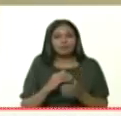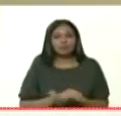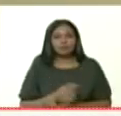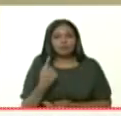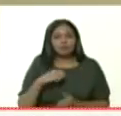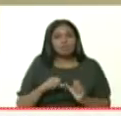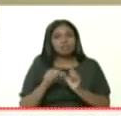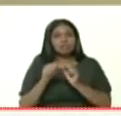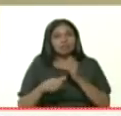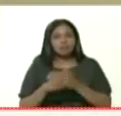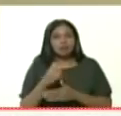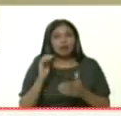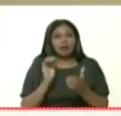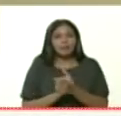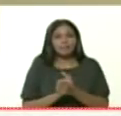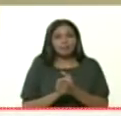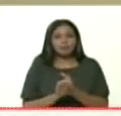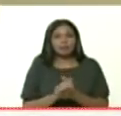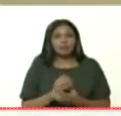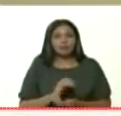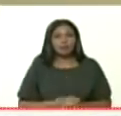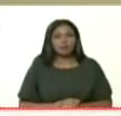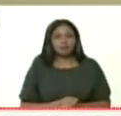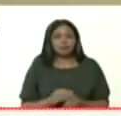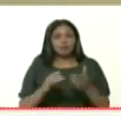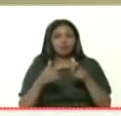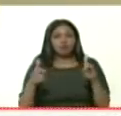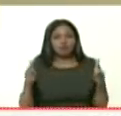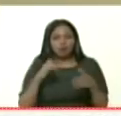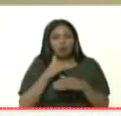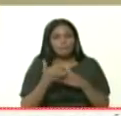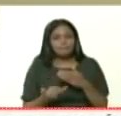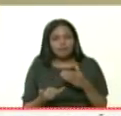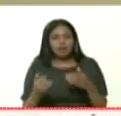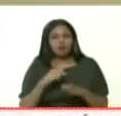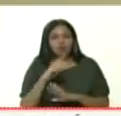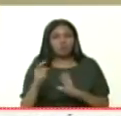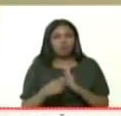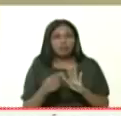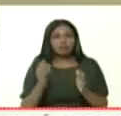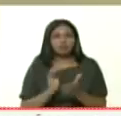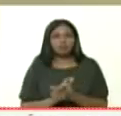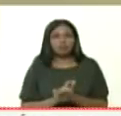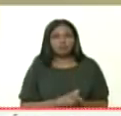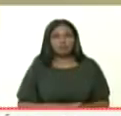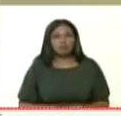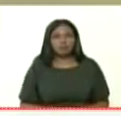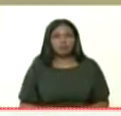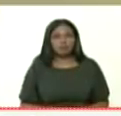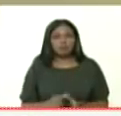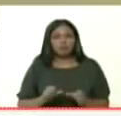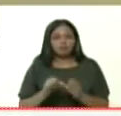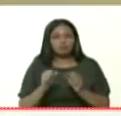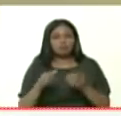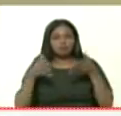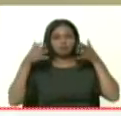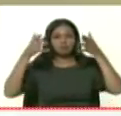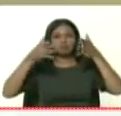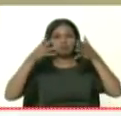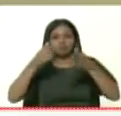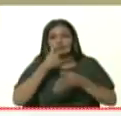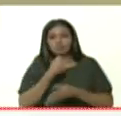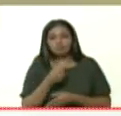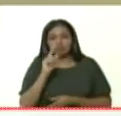que avanzar más, compañeras. Tenemos que ampliar los planes, compañeras, para seguir formando